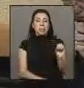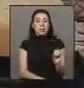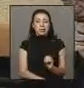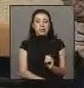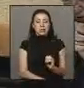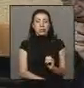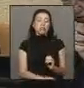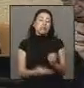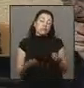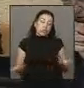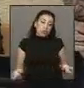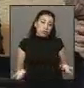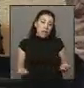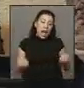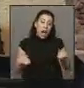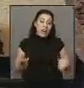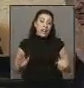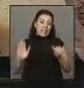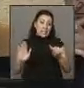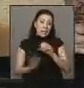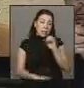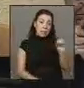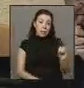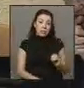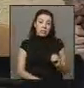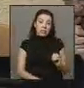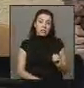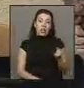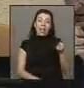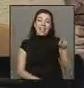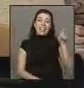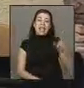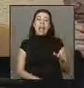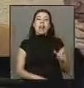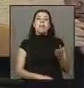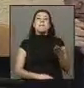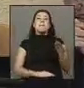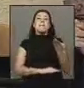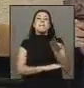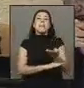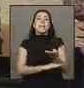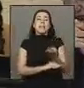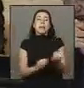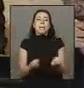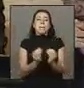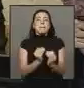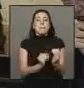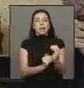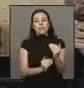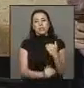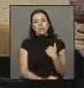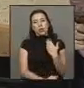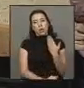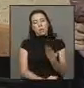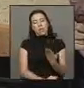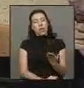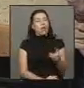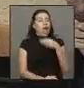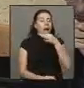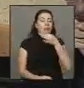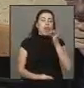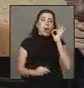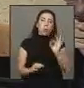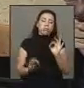6%. Pues bien, hoy día es del 6% y está solicitando un adicional. Yo pido